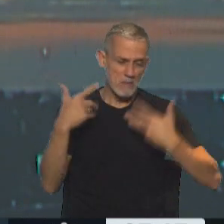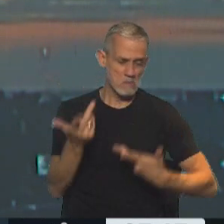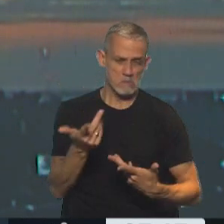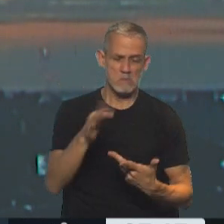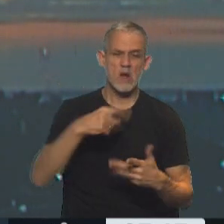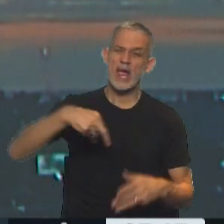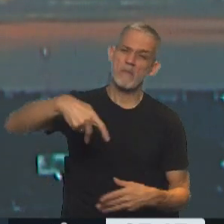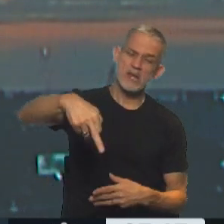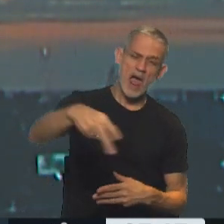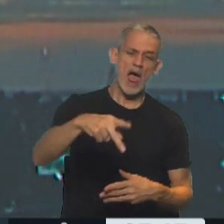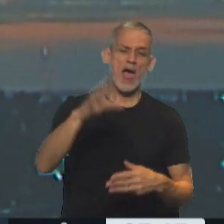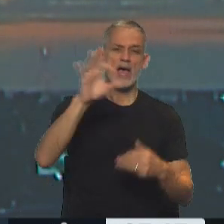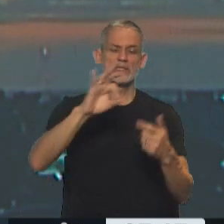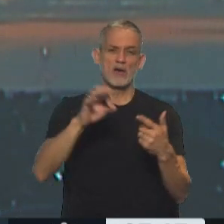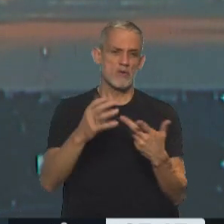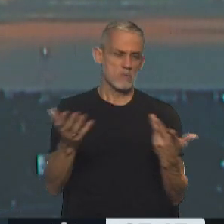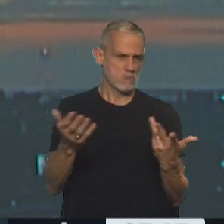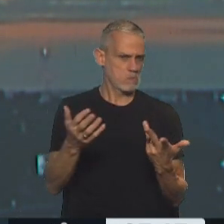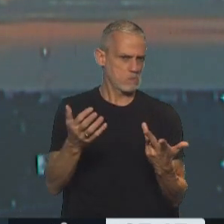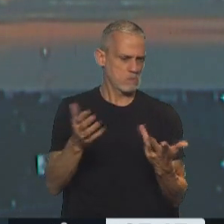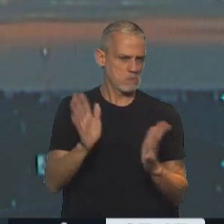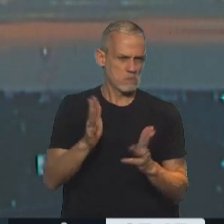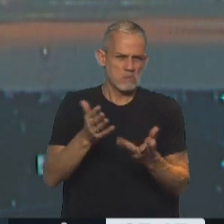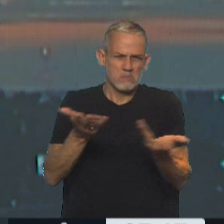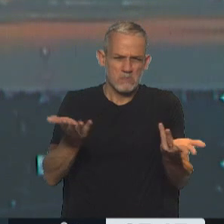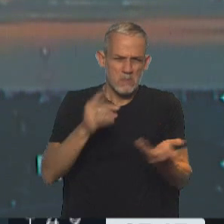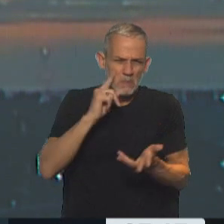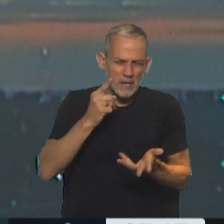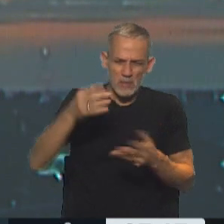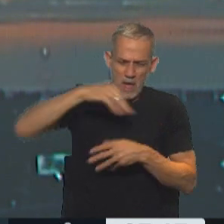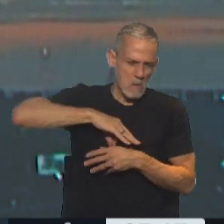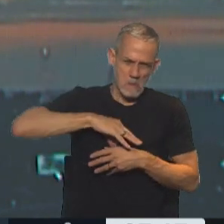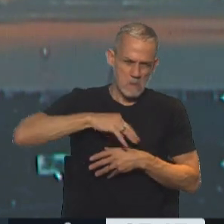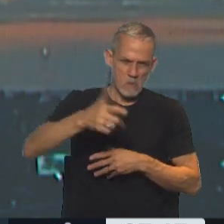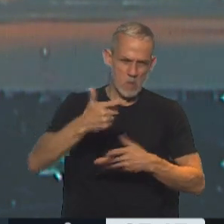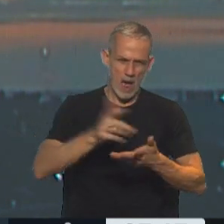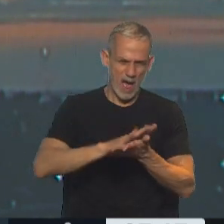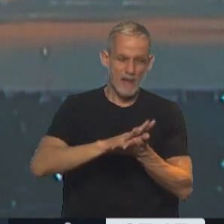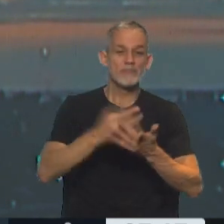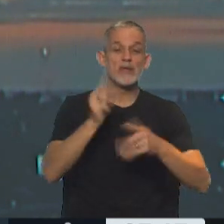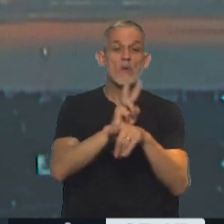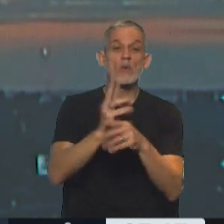una caminata, por ejemplo, el riesgo es prácticamente cero. Y los cuidados que hay